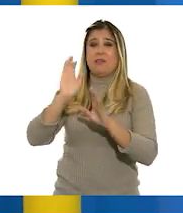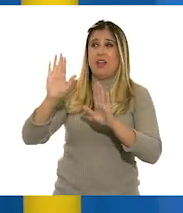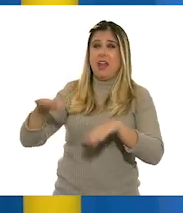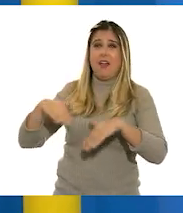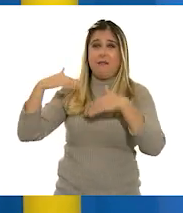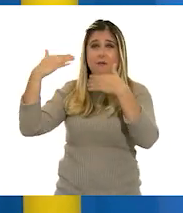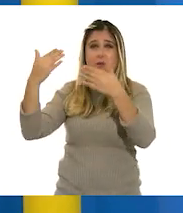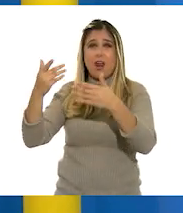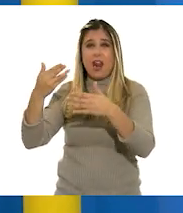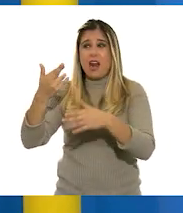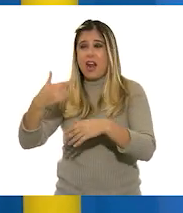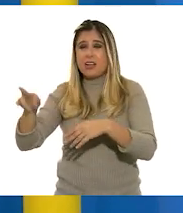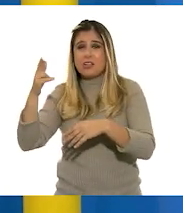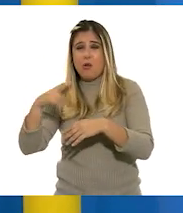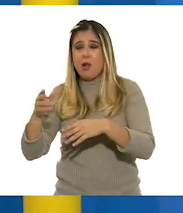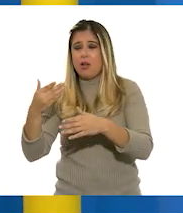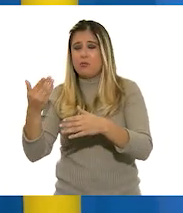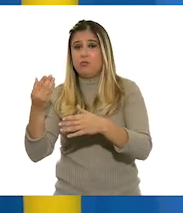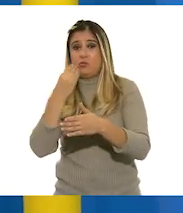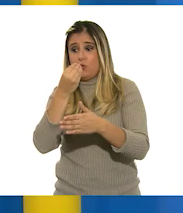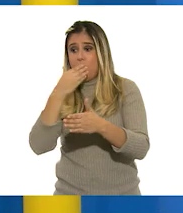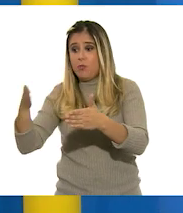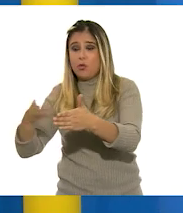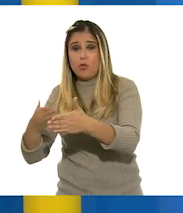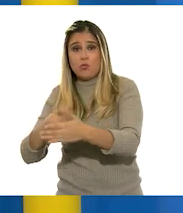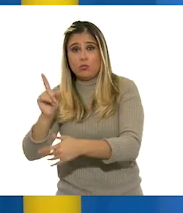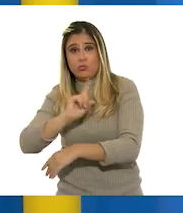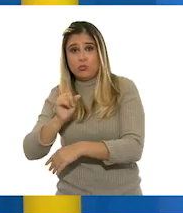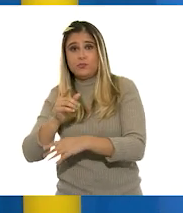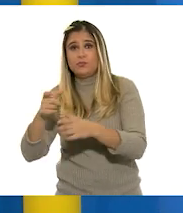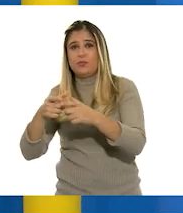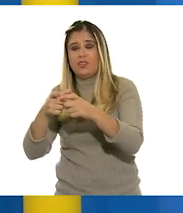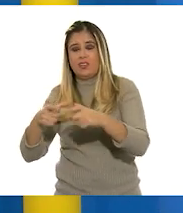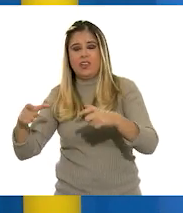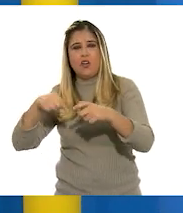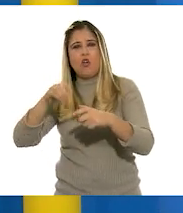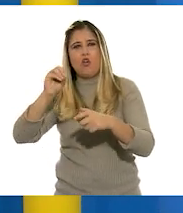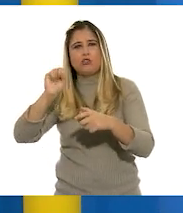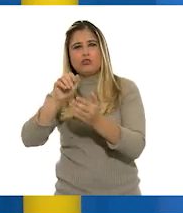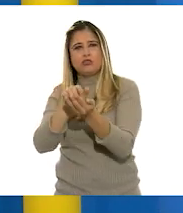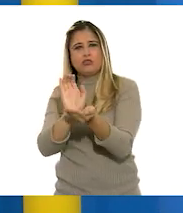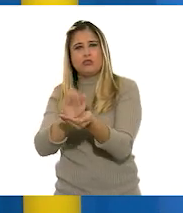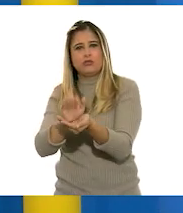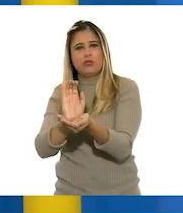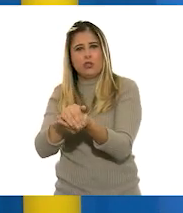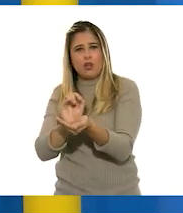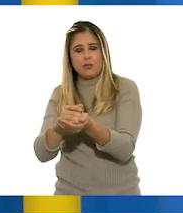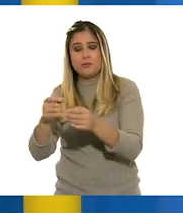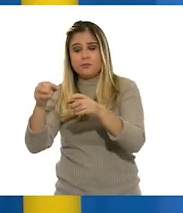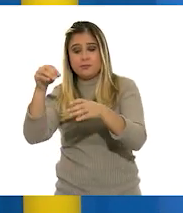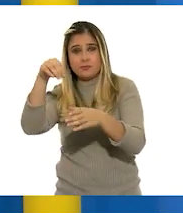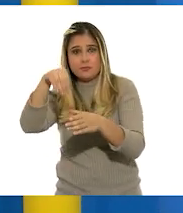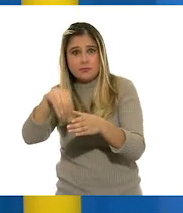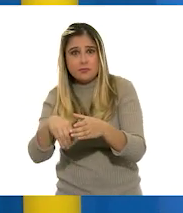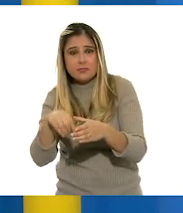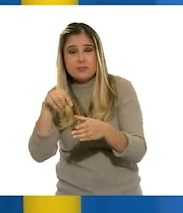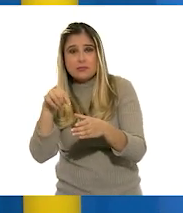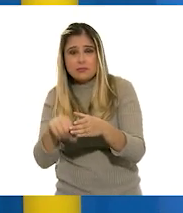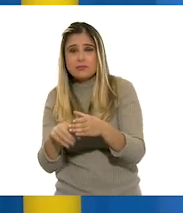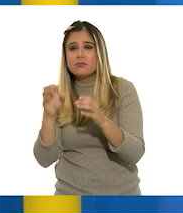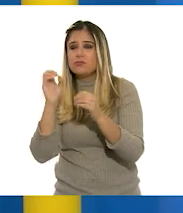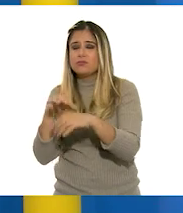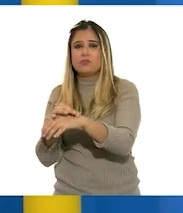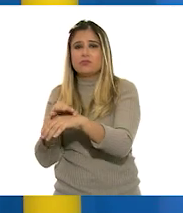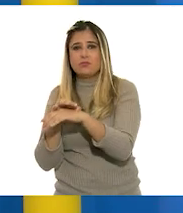medio cocida, por ejemplo, los ostiones crudos en media concha, el establecimiento tiene que colocar en la carta de menú